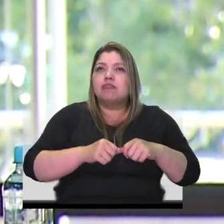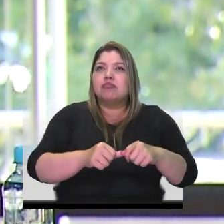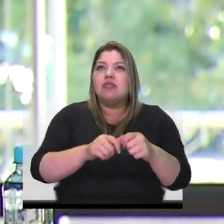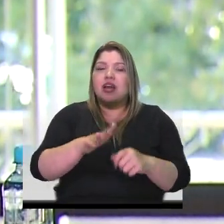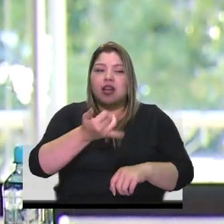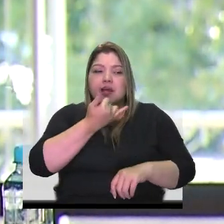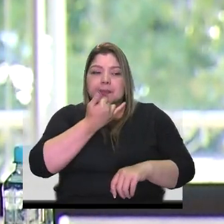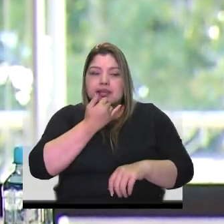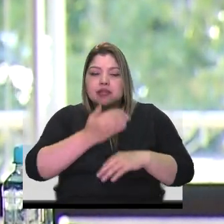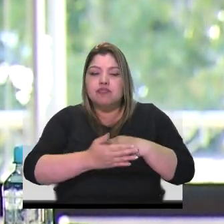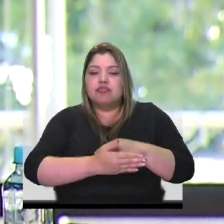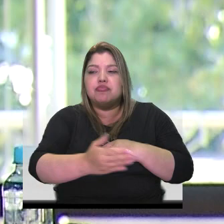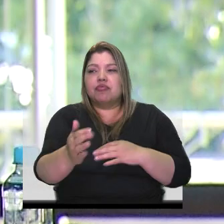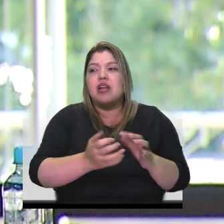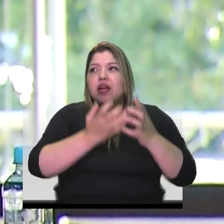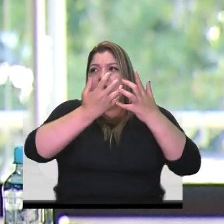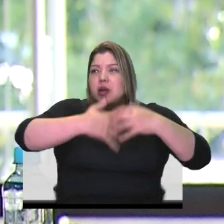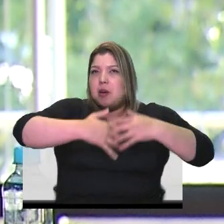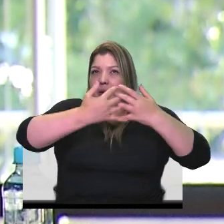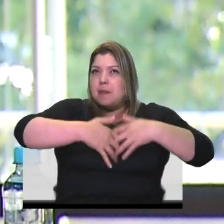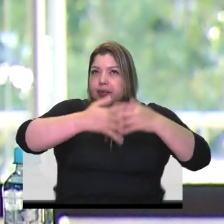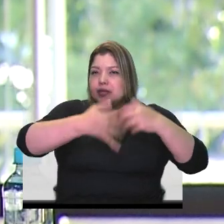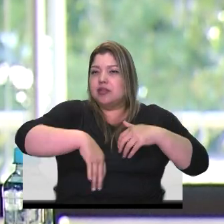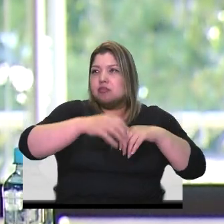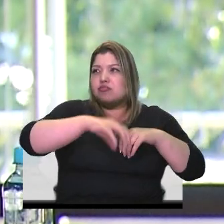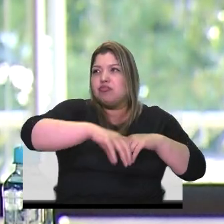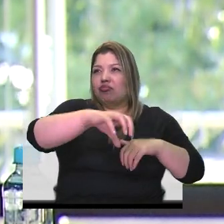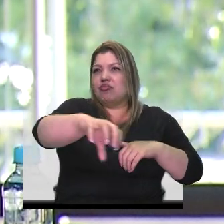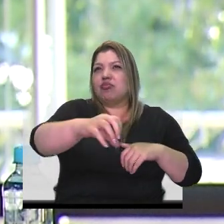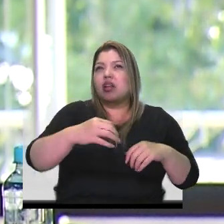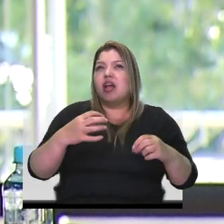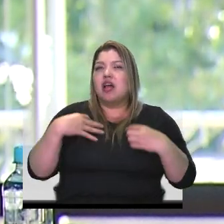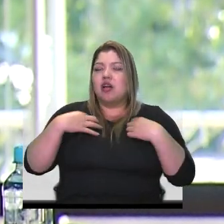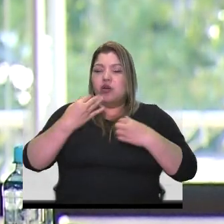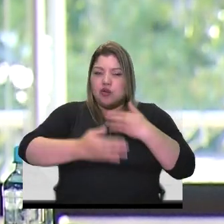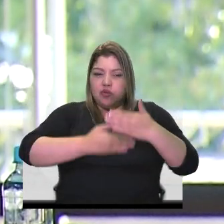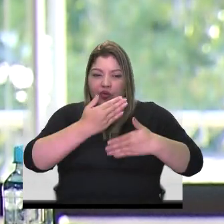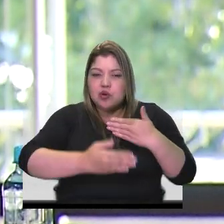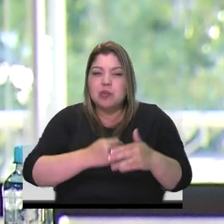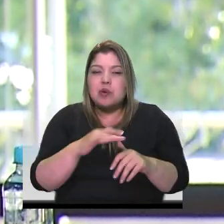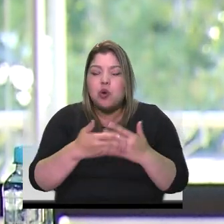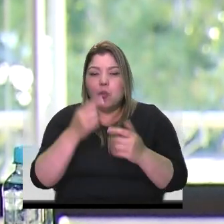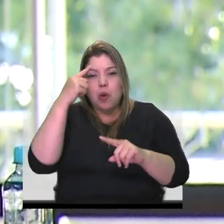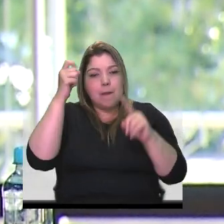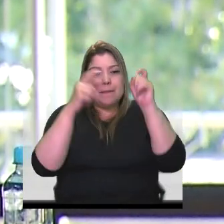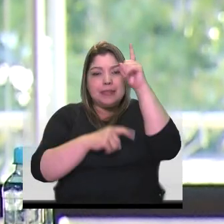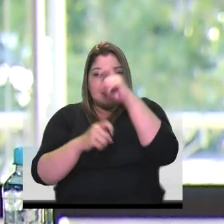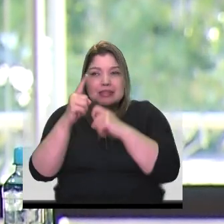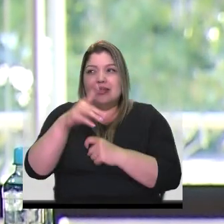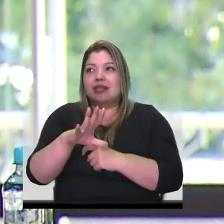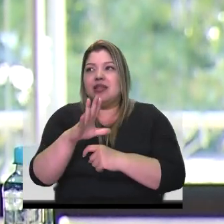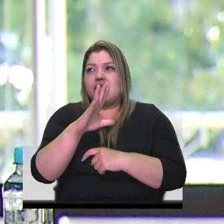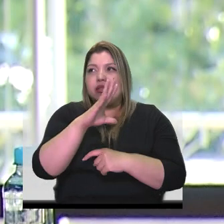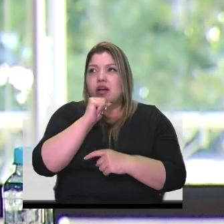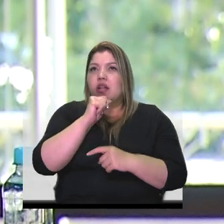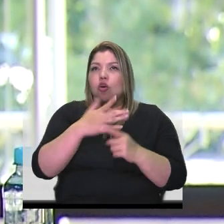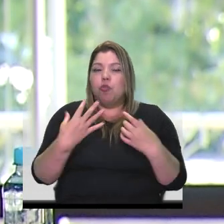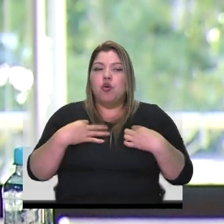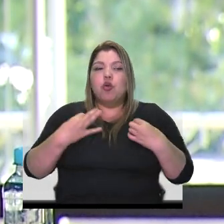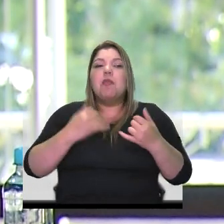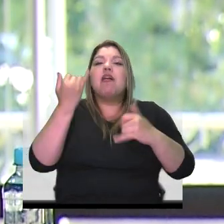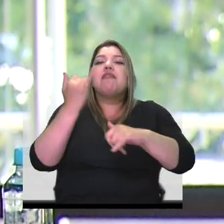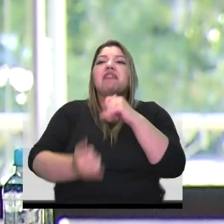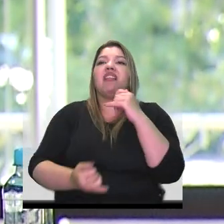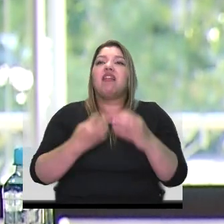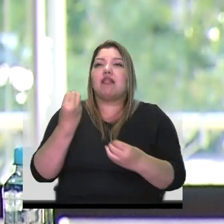una empresa o si un sector como es el sector textil no piensa qué pasa en la exposición final de las prendas.